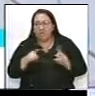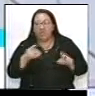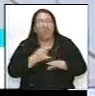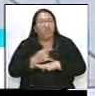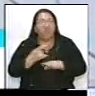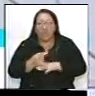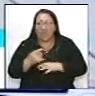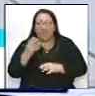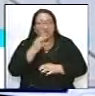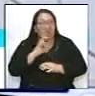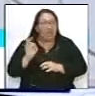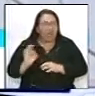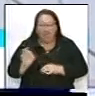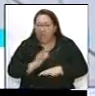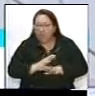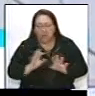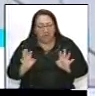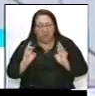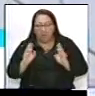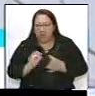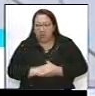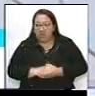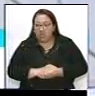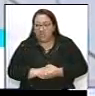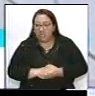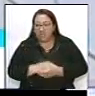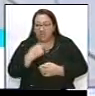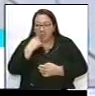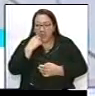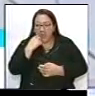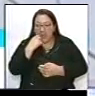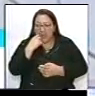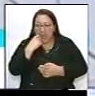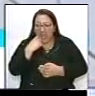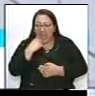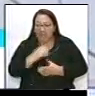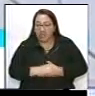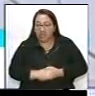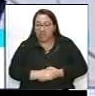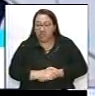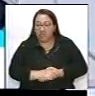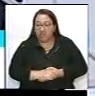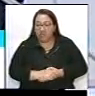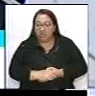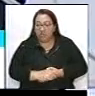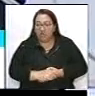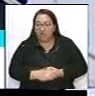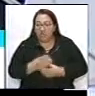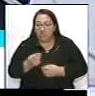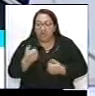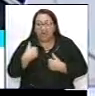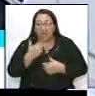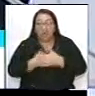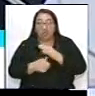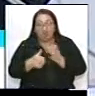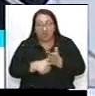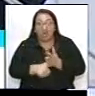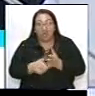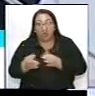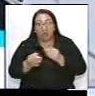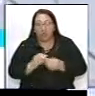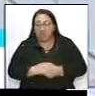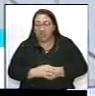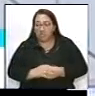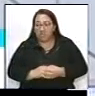ofender, sin adjetivos agresivos, como son los que se contienen en su carta y en sus